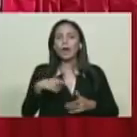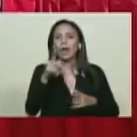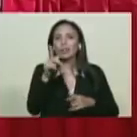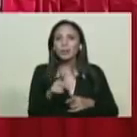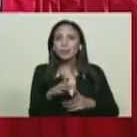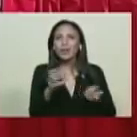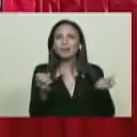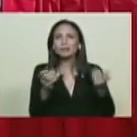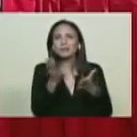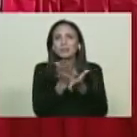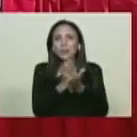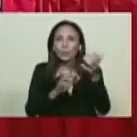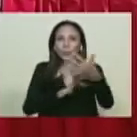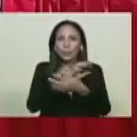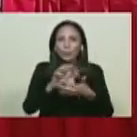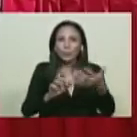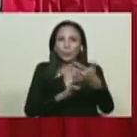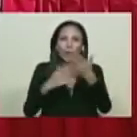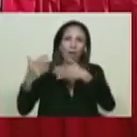guarimbero,